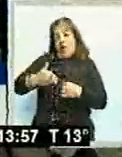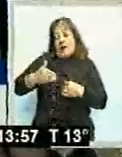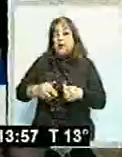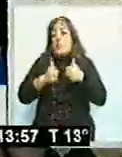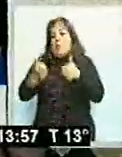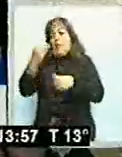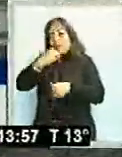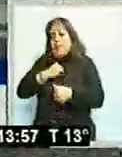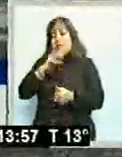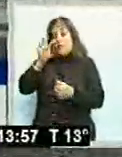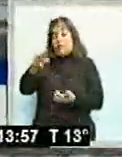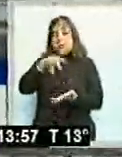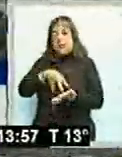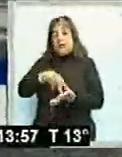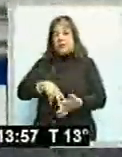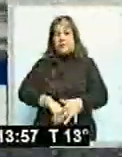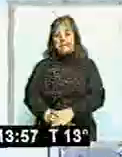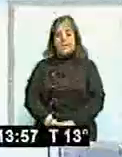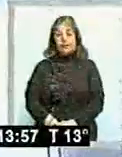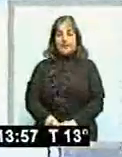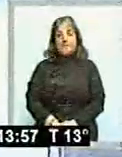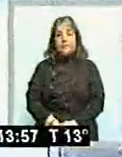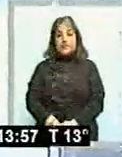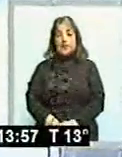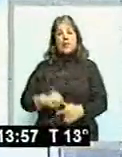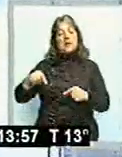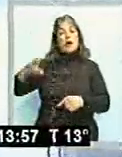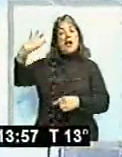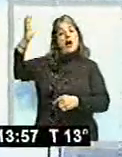buenos beneficios para la provincia. Actualizamos los datos del tiempo.